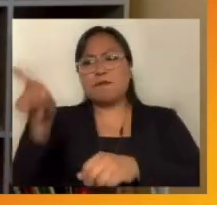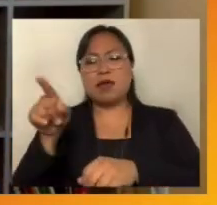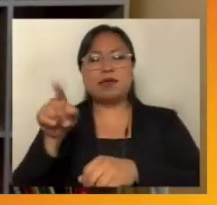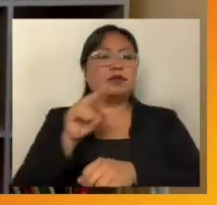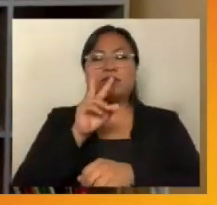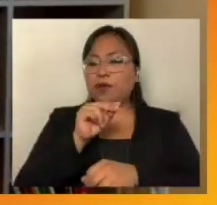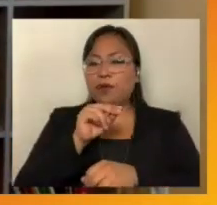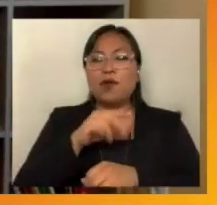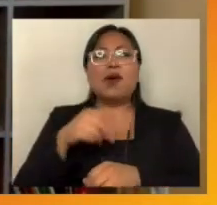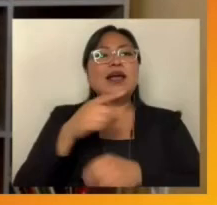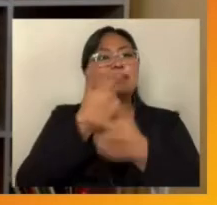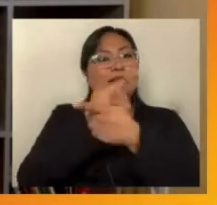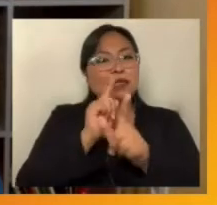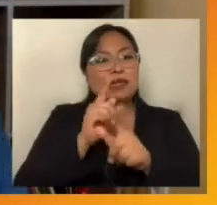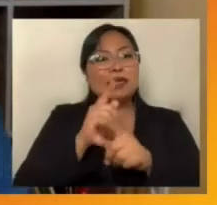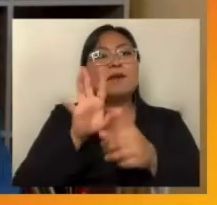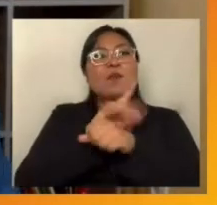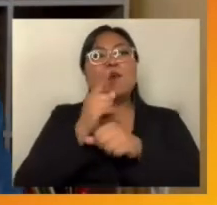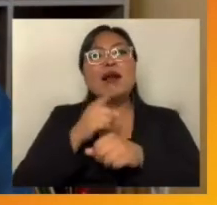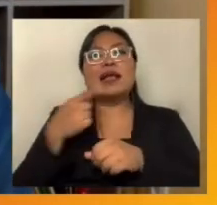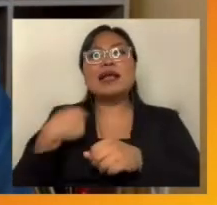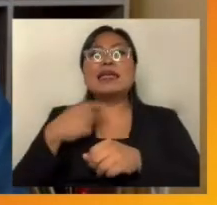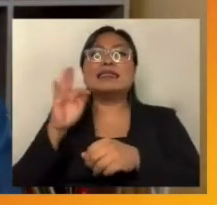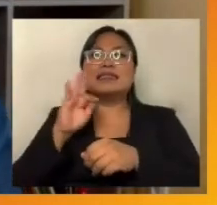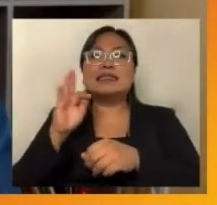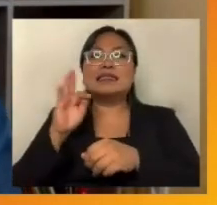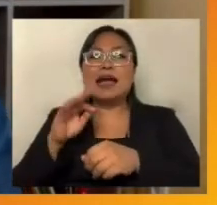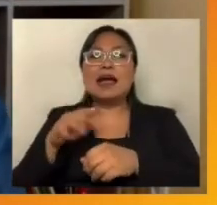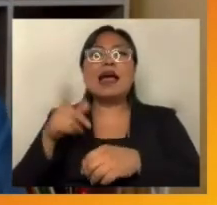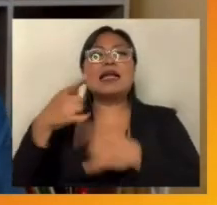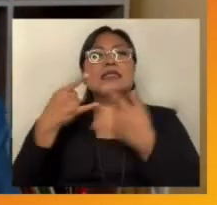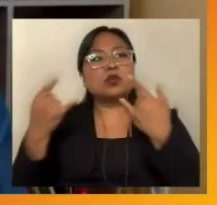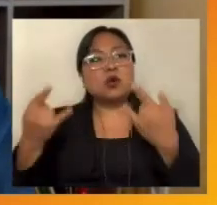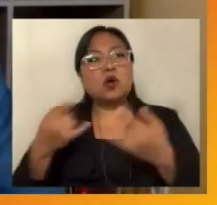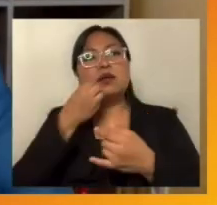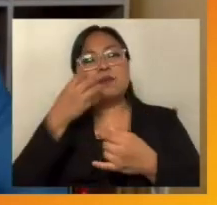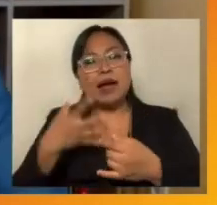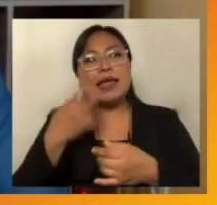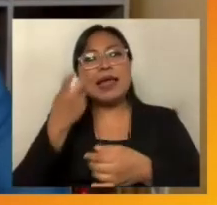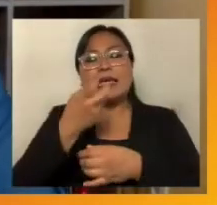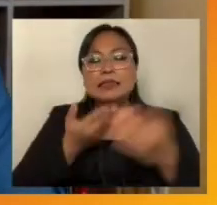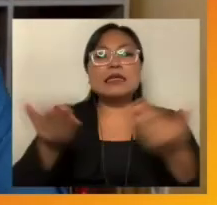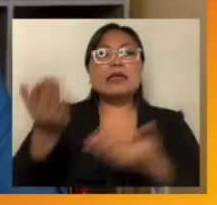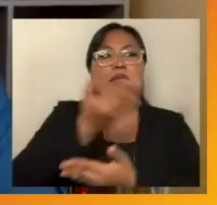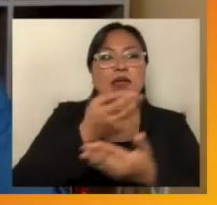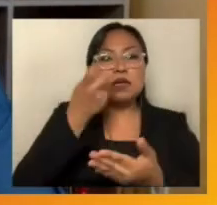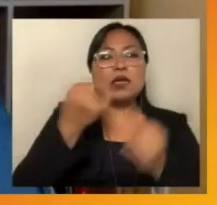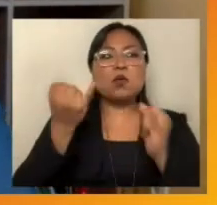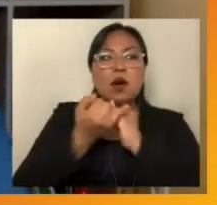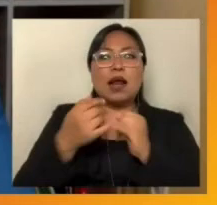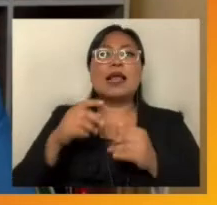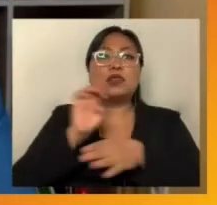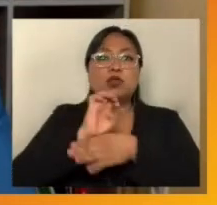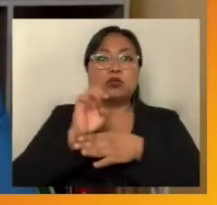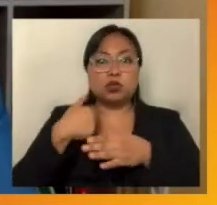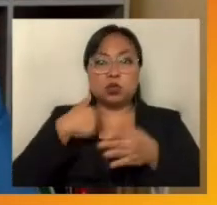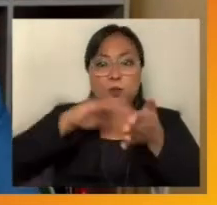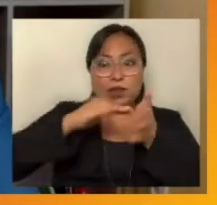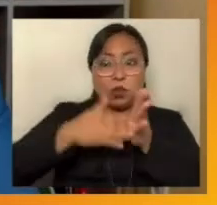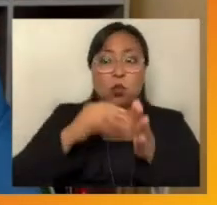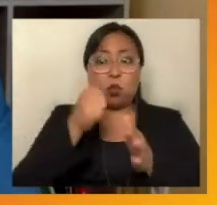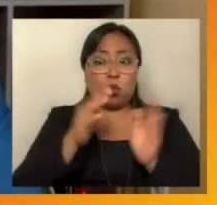tengan contenido y nosotros compartamos ese contenido con una metodología que yo llamo